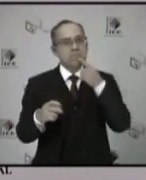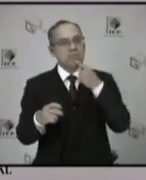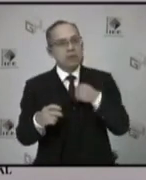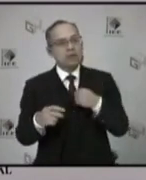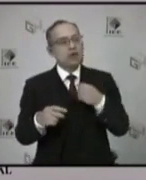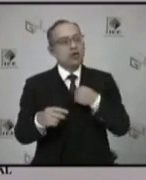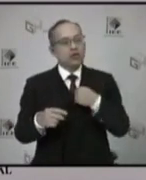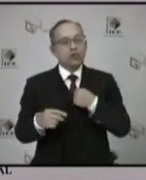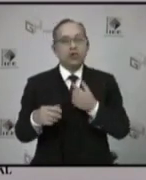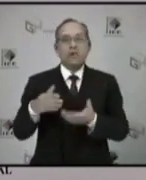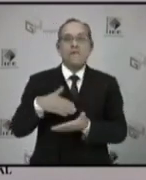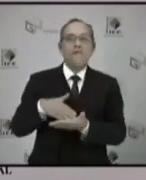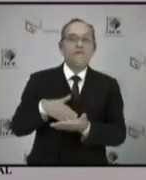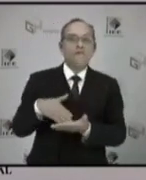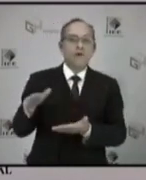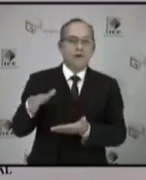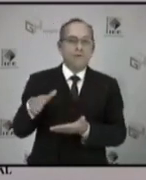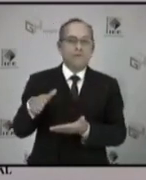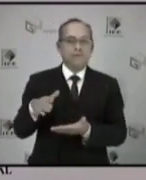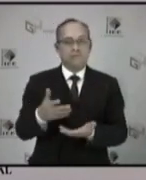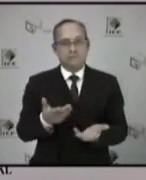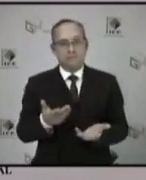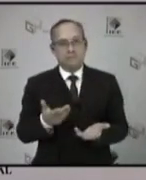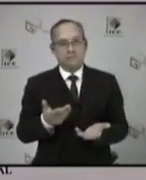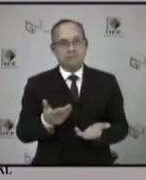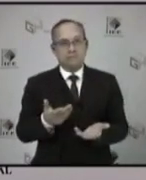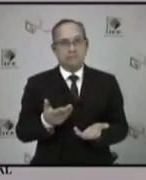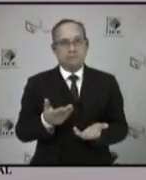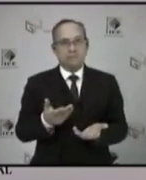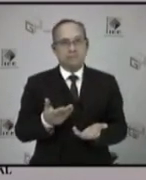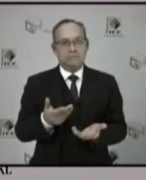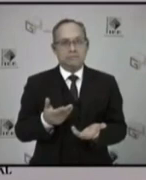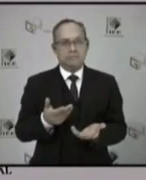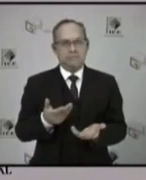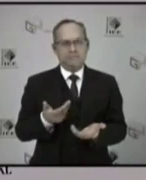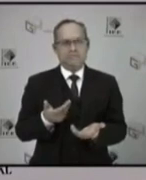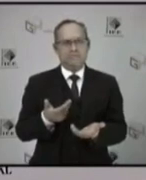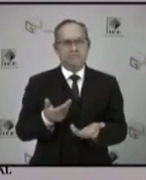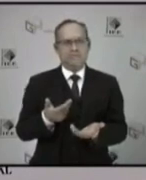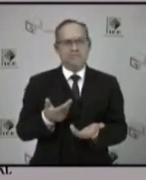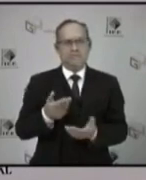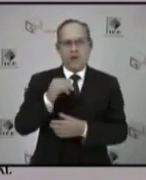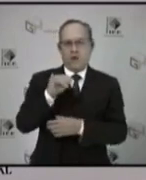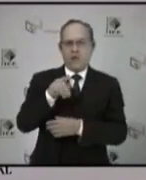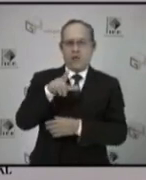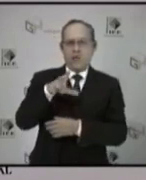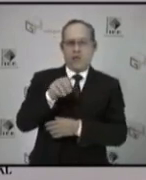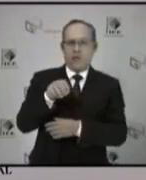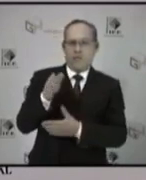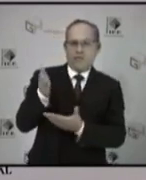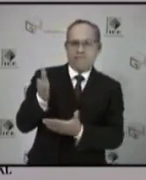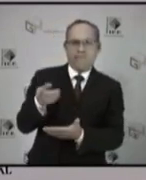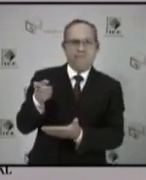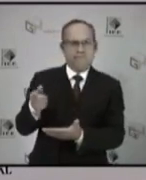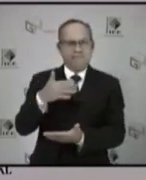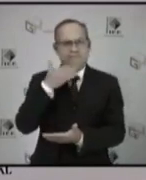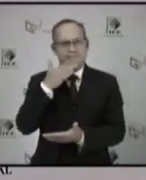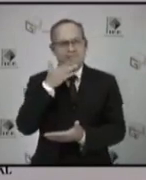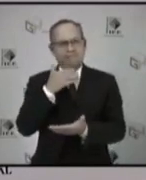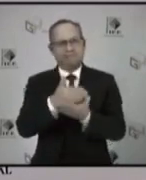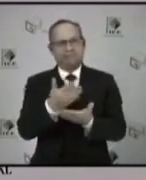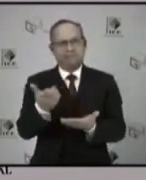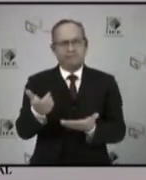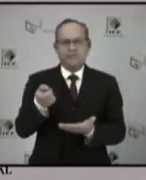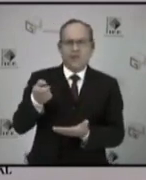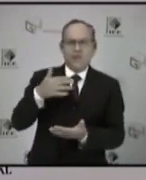contienda. Tú no puedes hablar del combate de corrupción, Julio. Eres un corrupto. No